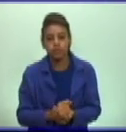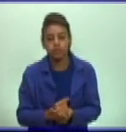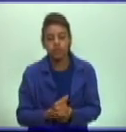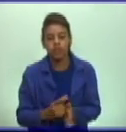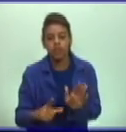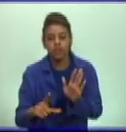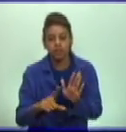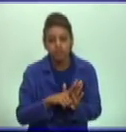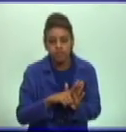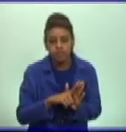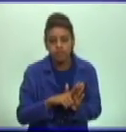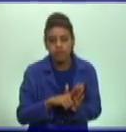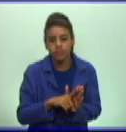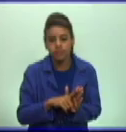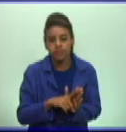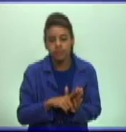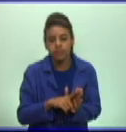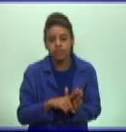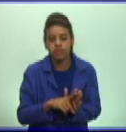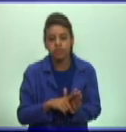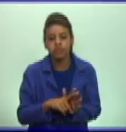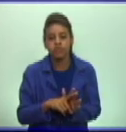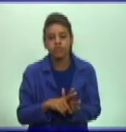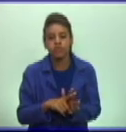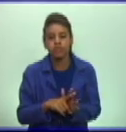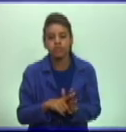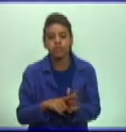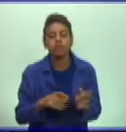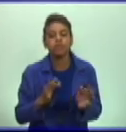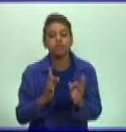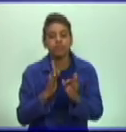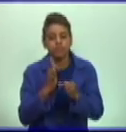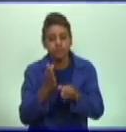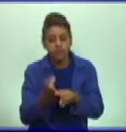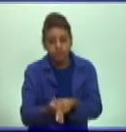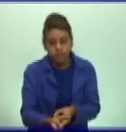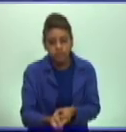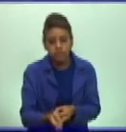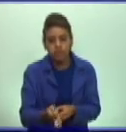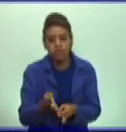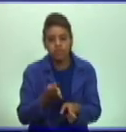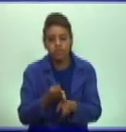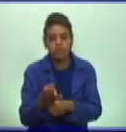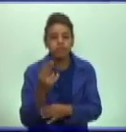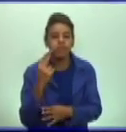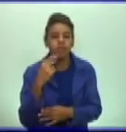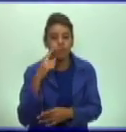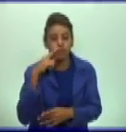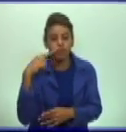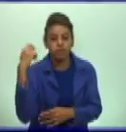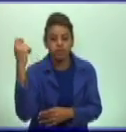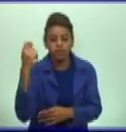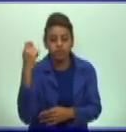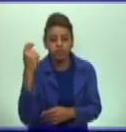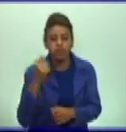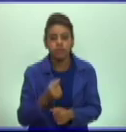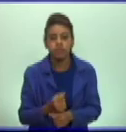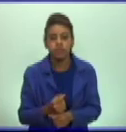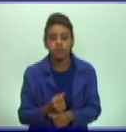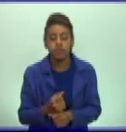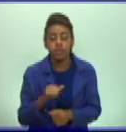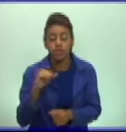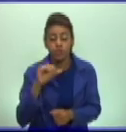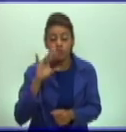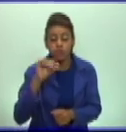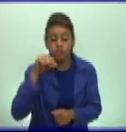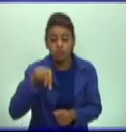leales e invencibles seguidores de Mateo. Y como él decimos hoy, con